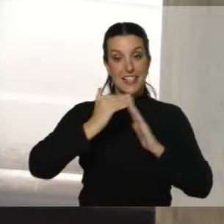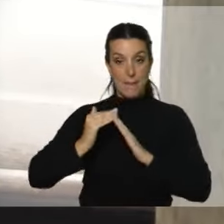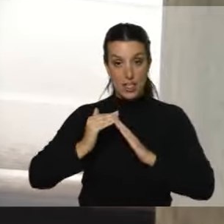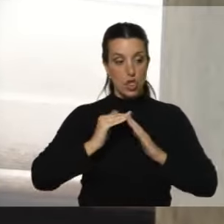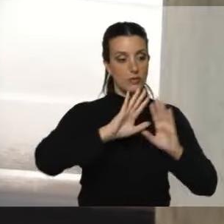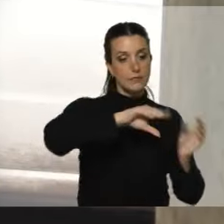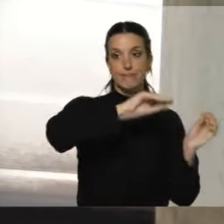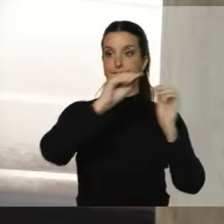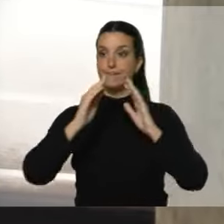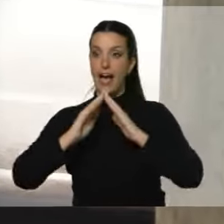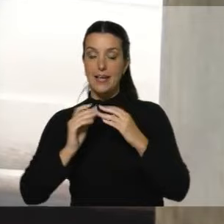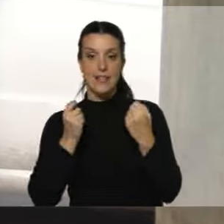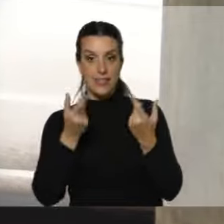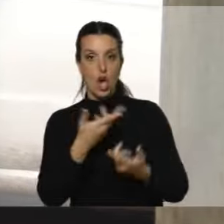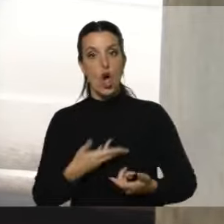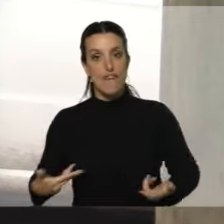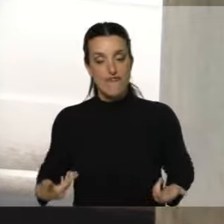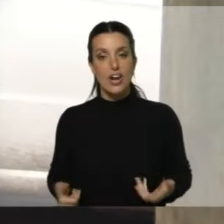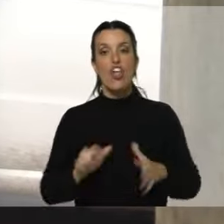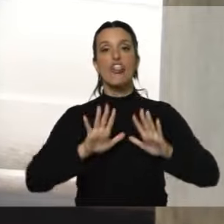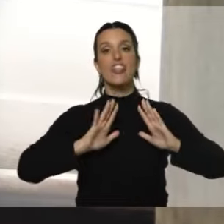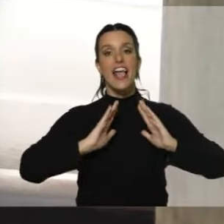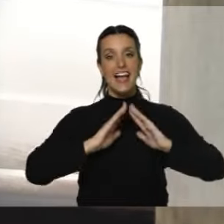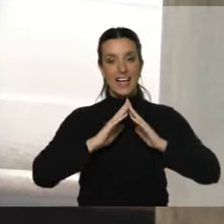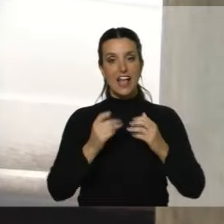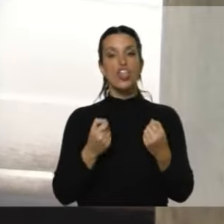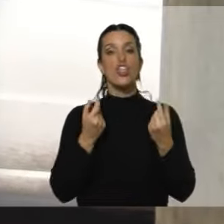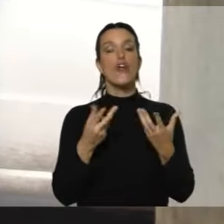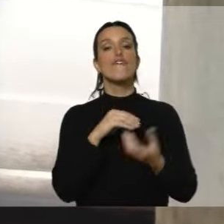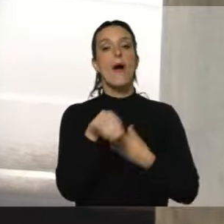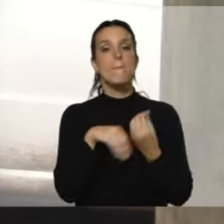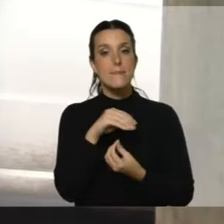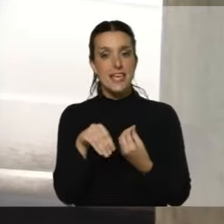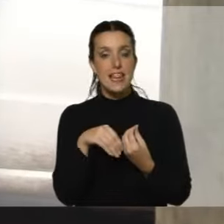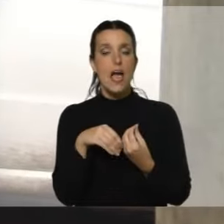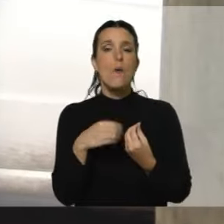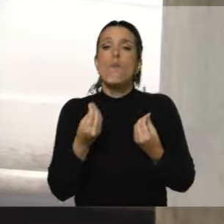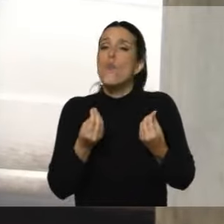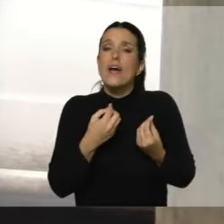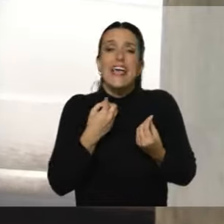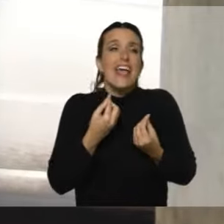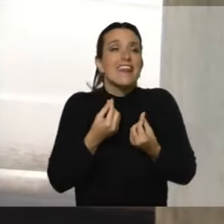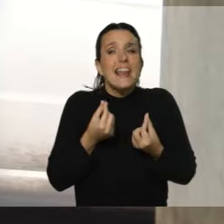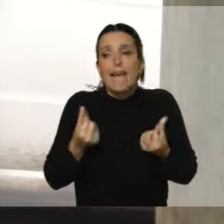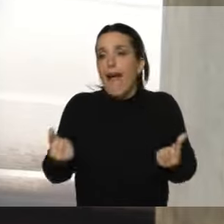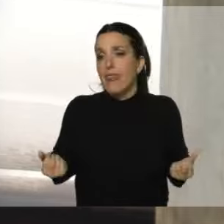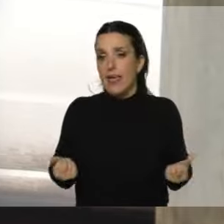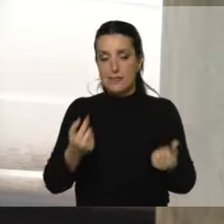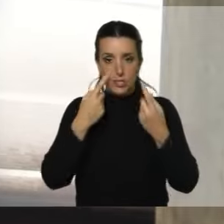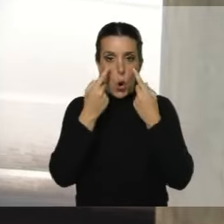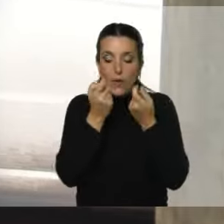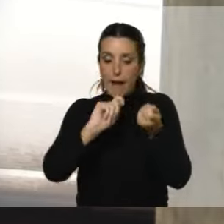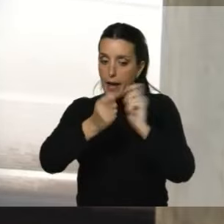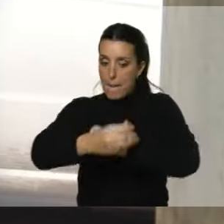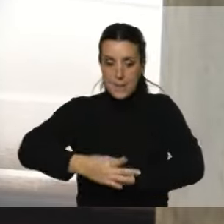adelante el gobierno. Estas 10 viviendas fueron entregadas a familias muy frágiles, dijo el ministro, que ven cómo cambia su